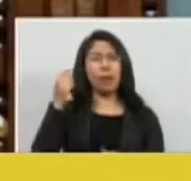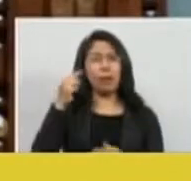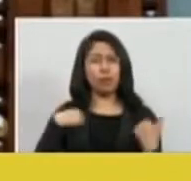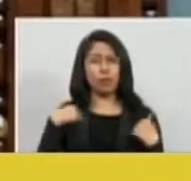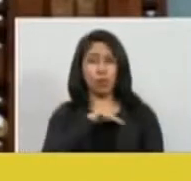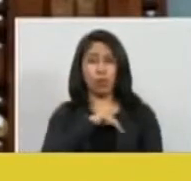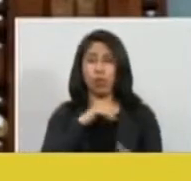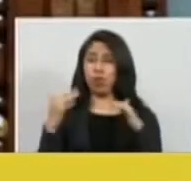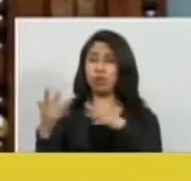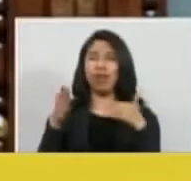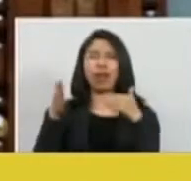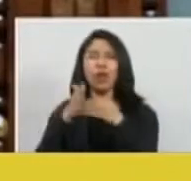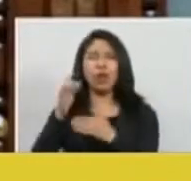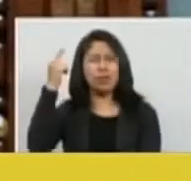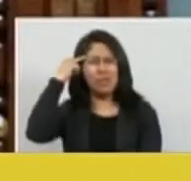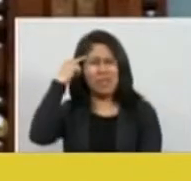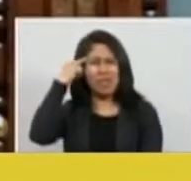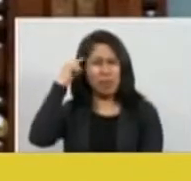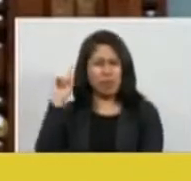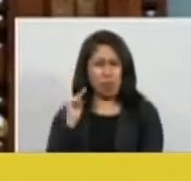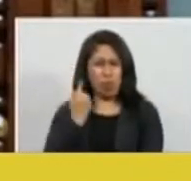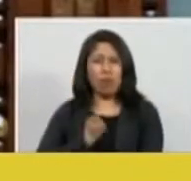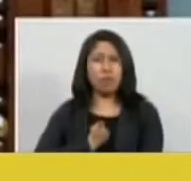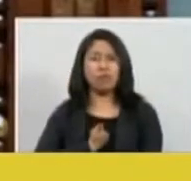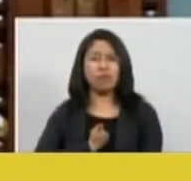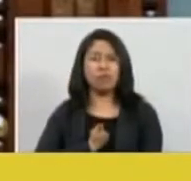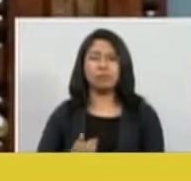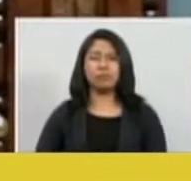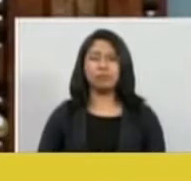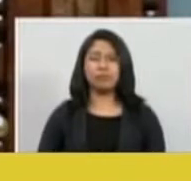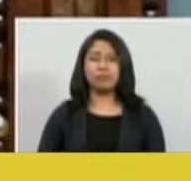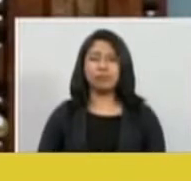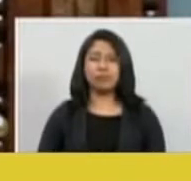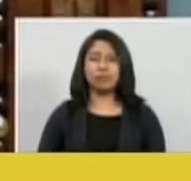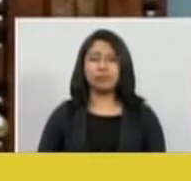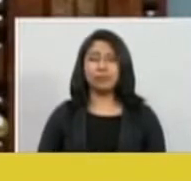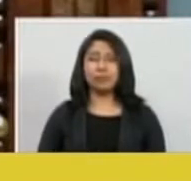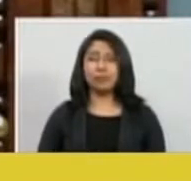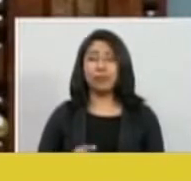colonial, patriarcal, venga de donde venga.